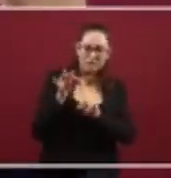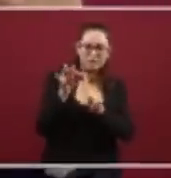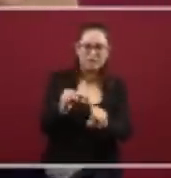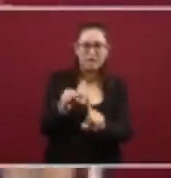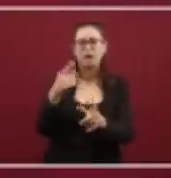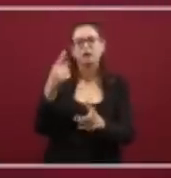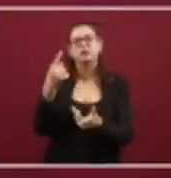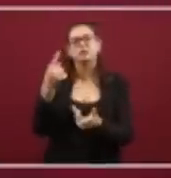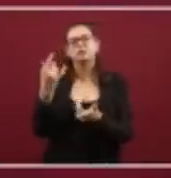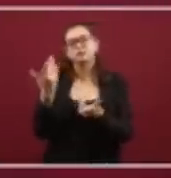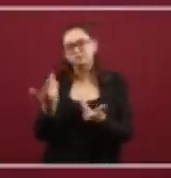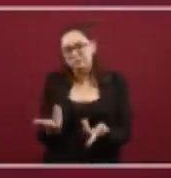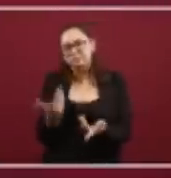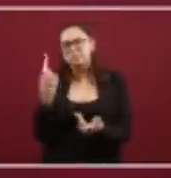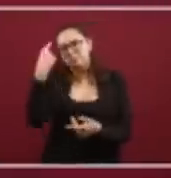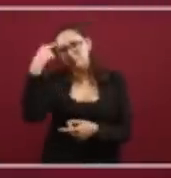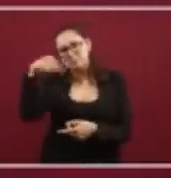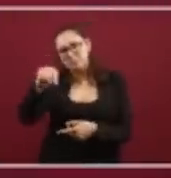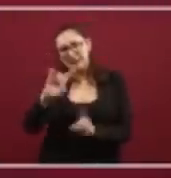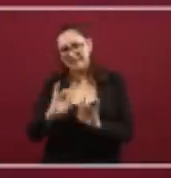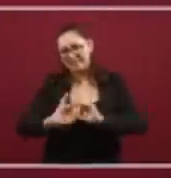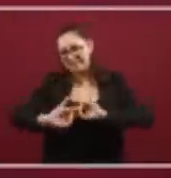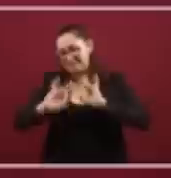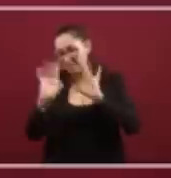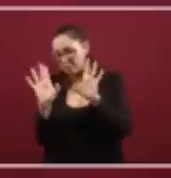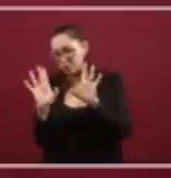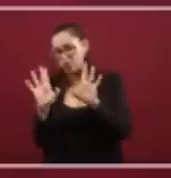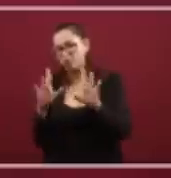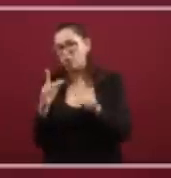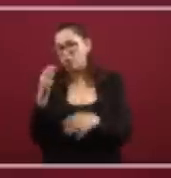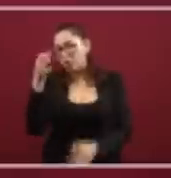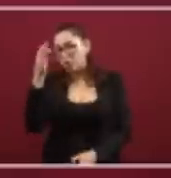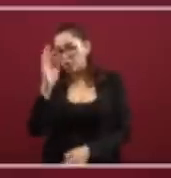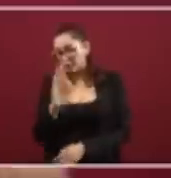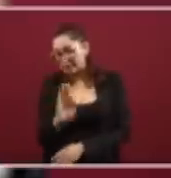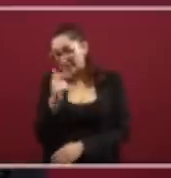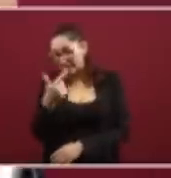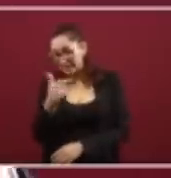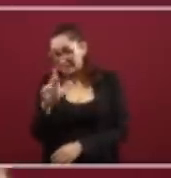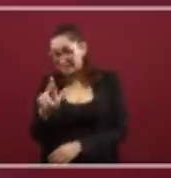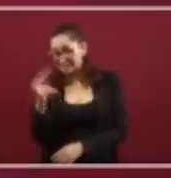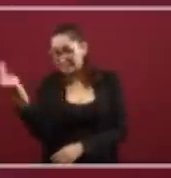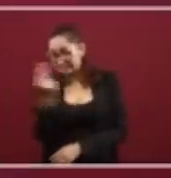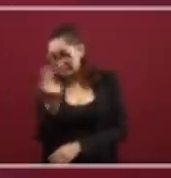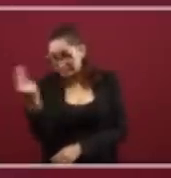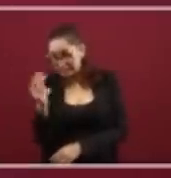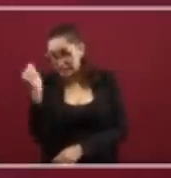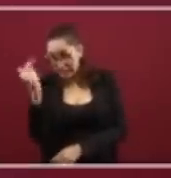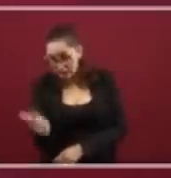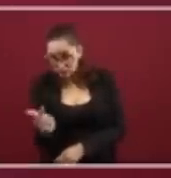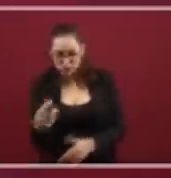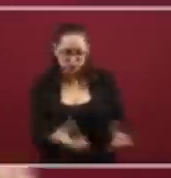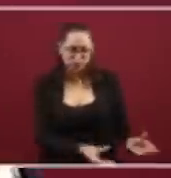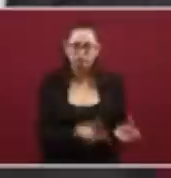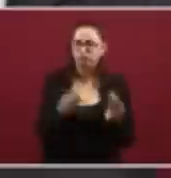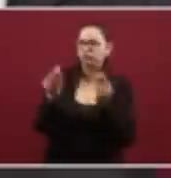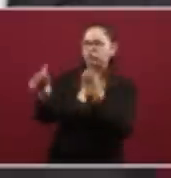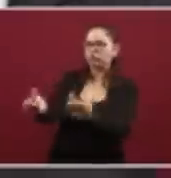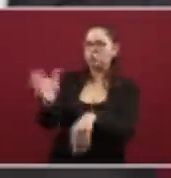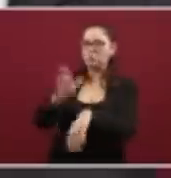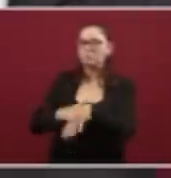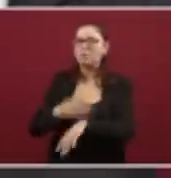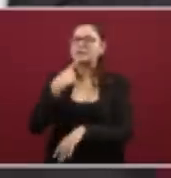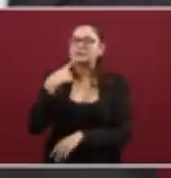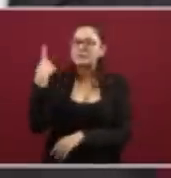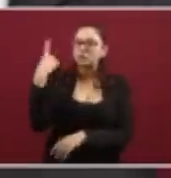entonces en su caso cuando la fiscalía lo solicite ratificar ampliar la denuncia ampliar me